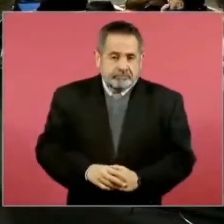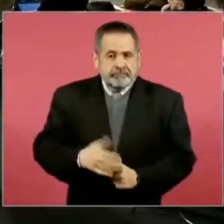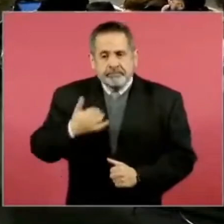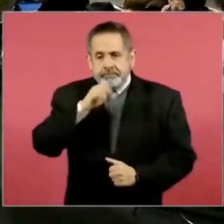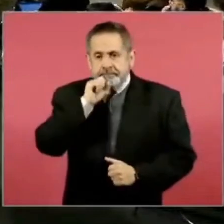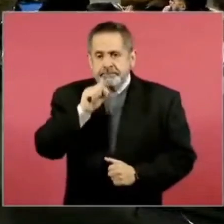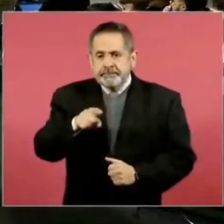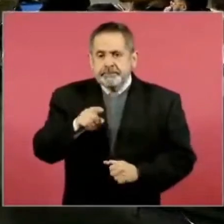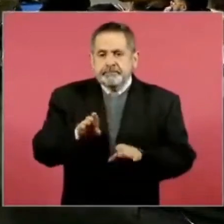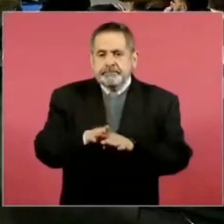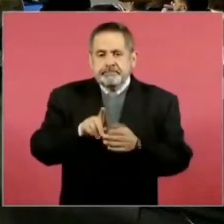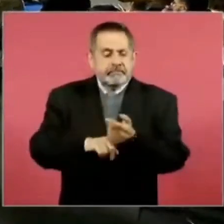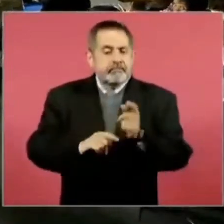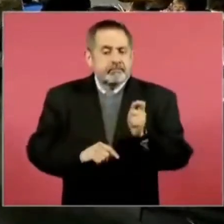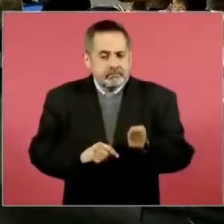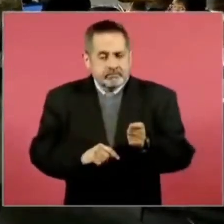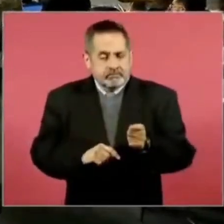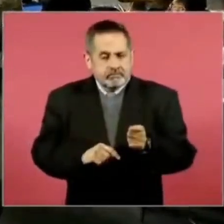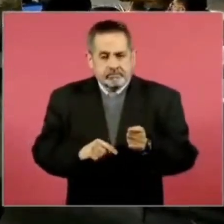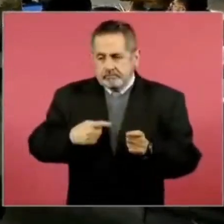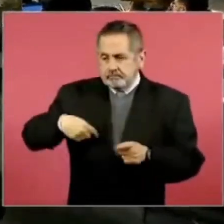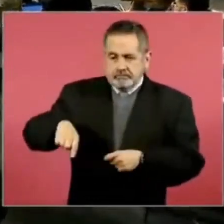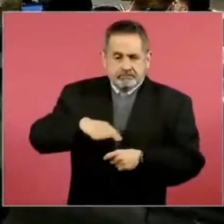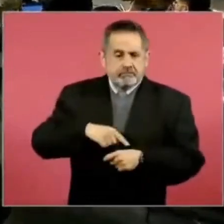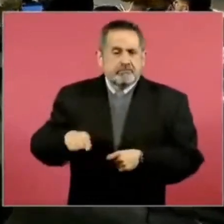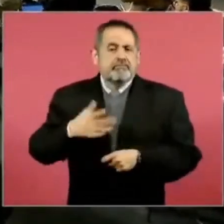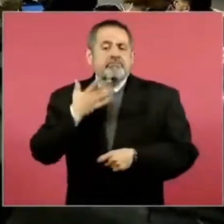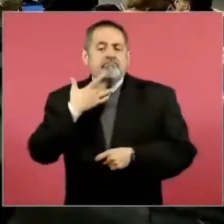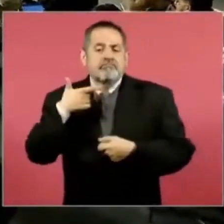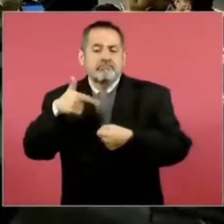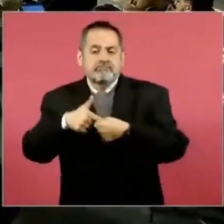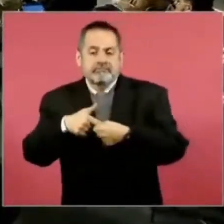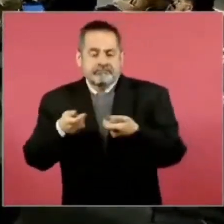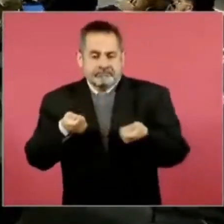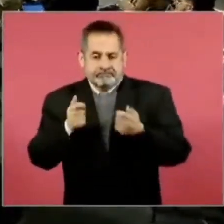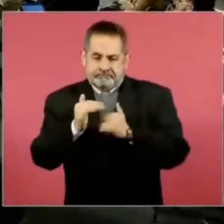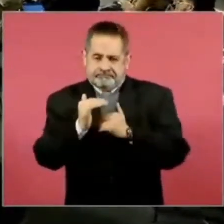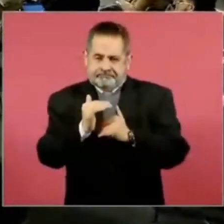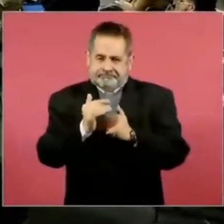y el tener también el control del precio de las gasolinas.